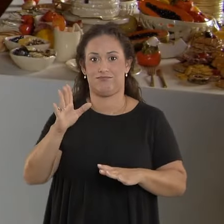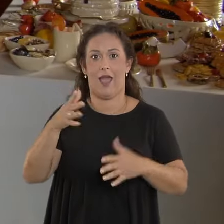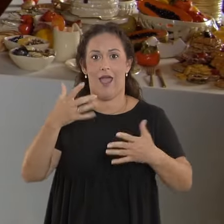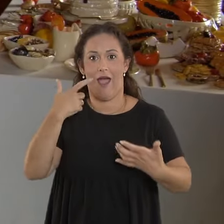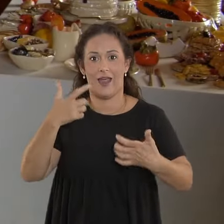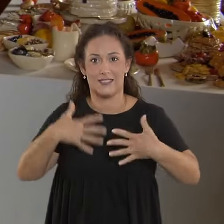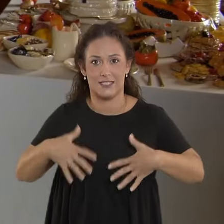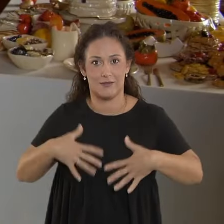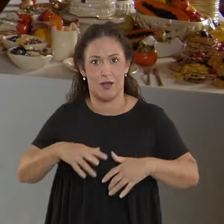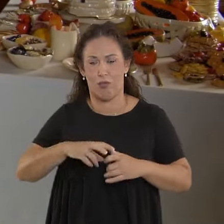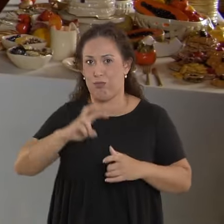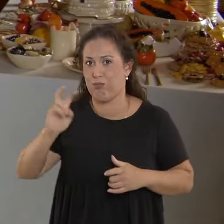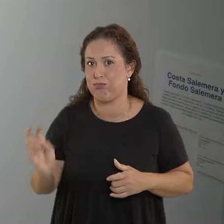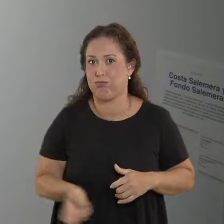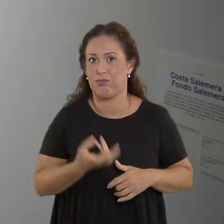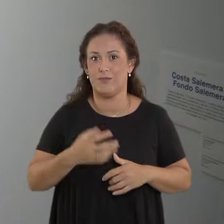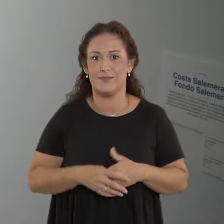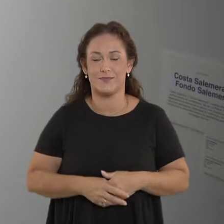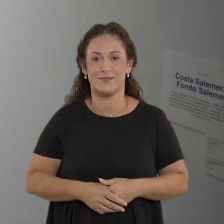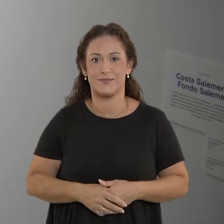arte textil, de todo, ¿no?